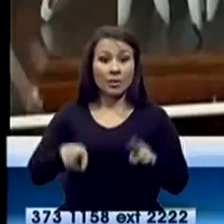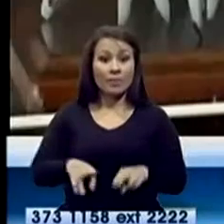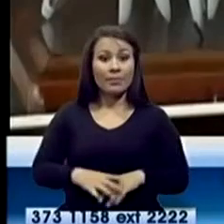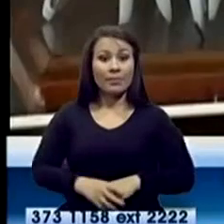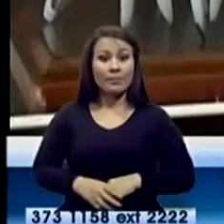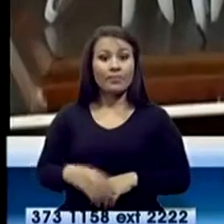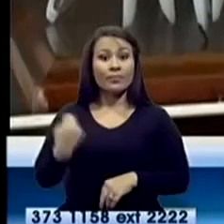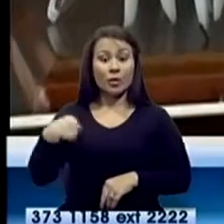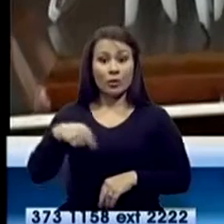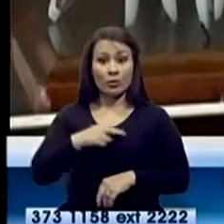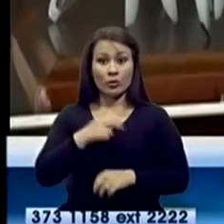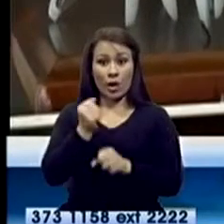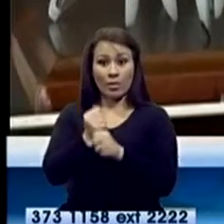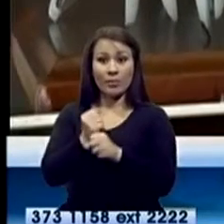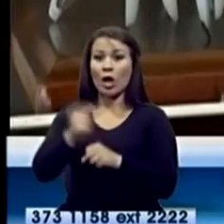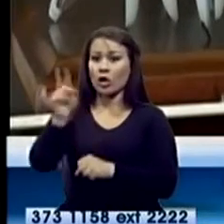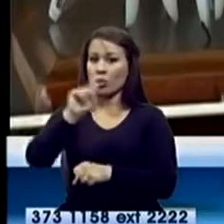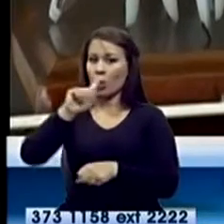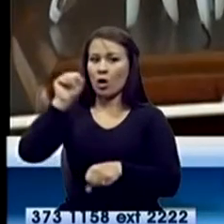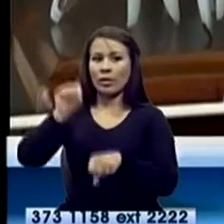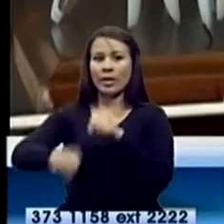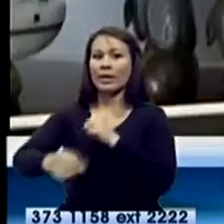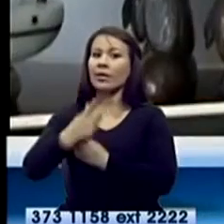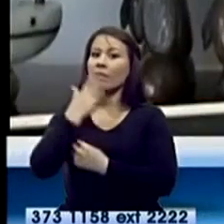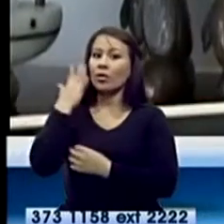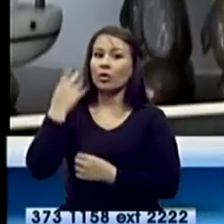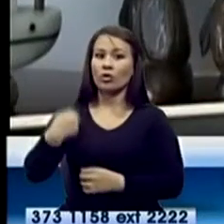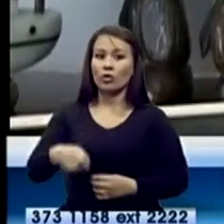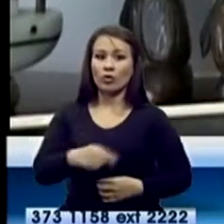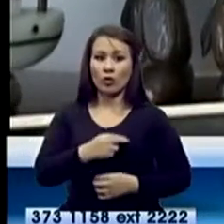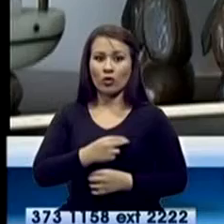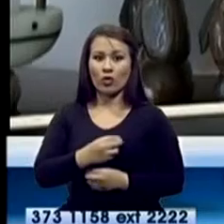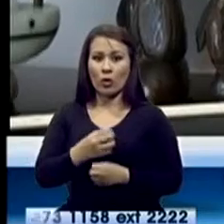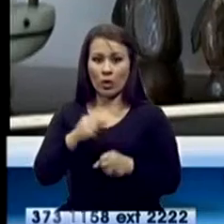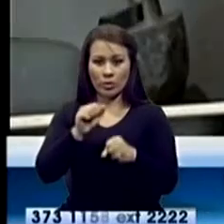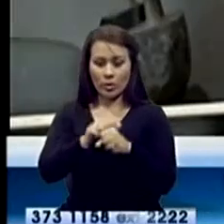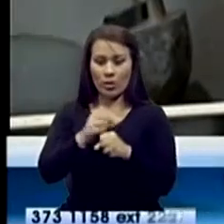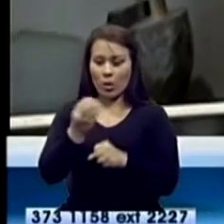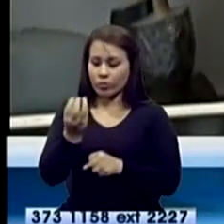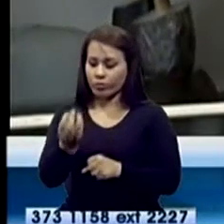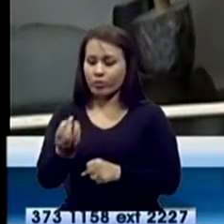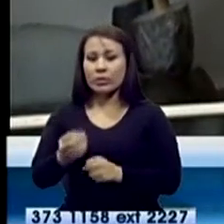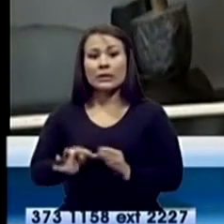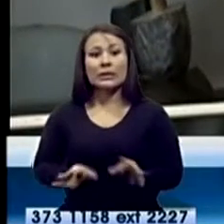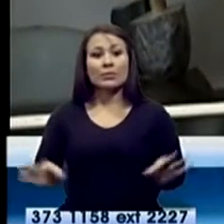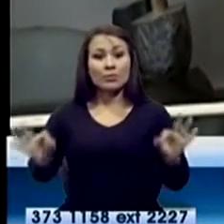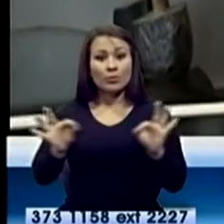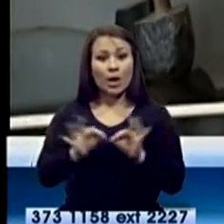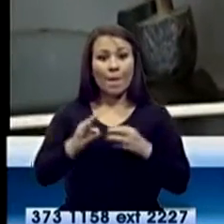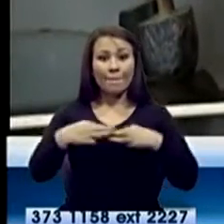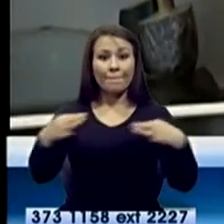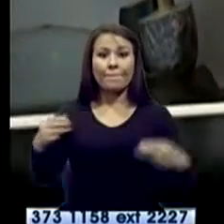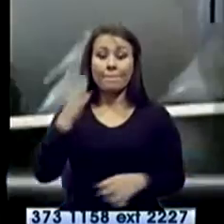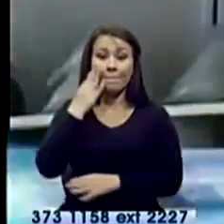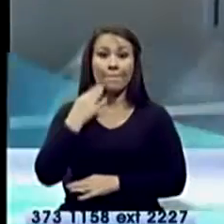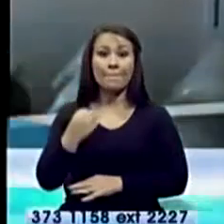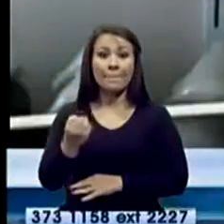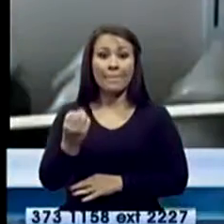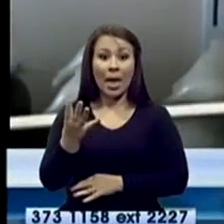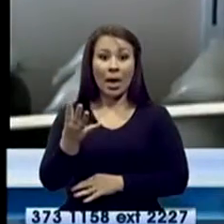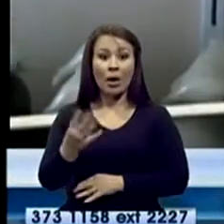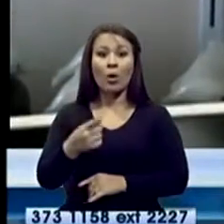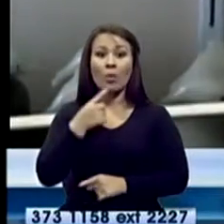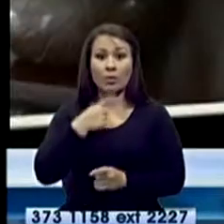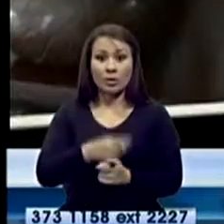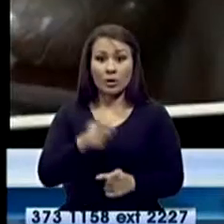nosotros trabajamos no estamos dañando el medio ambiente porque trabajamos con el fruto. Es un material muy blanco, muy pulido, que por eso la mayoría de